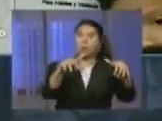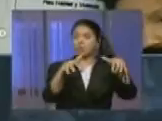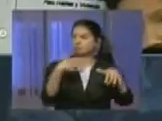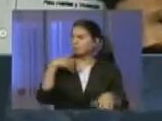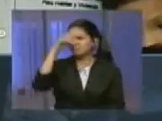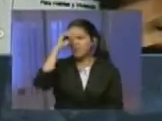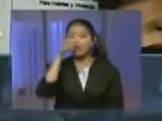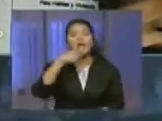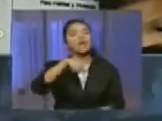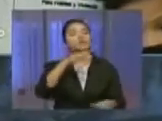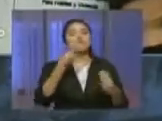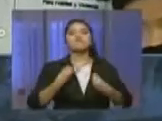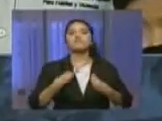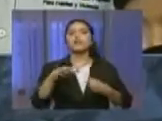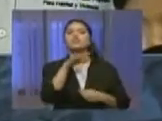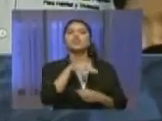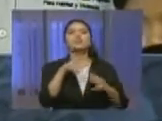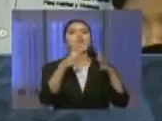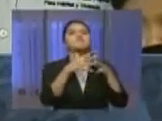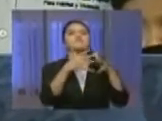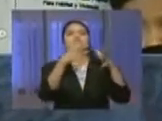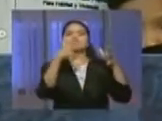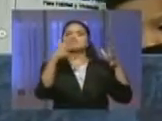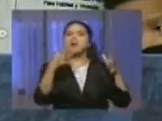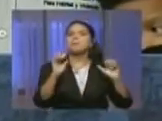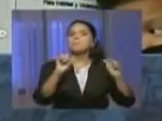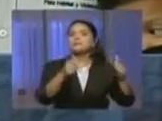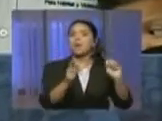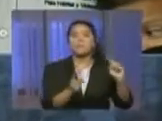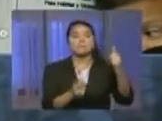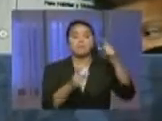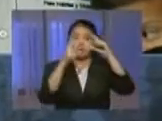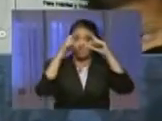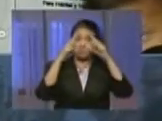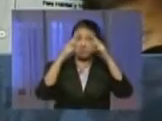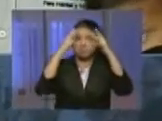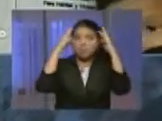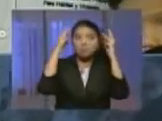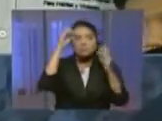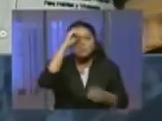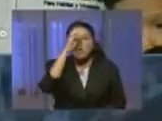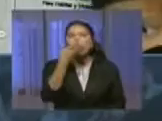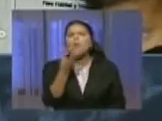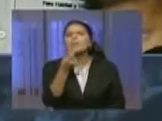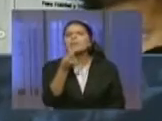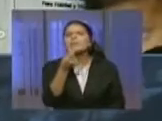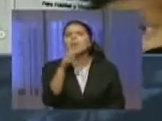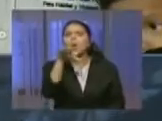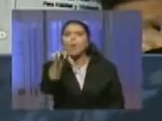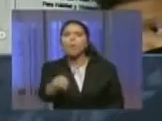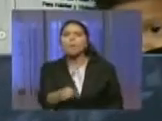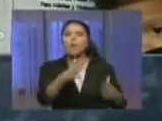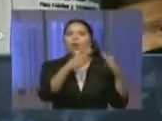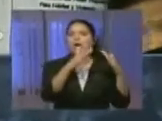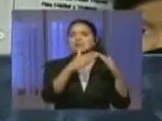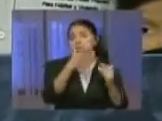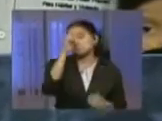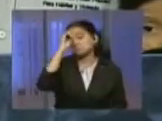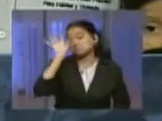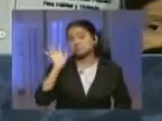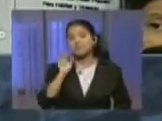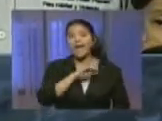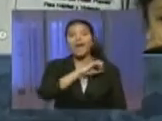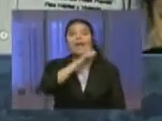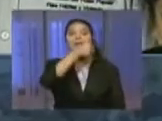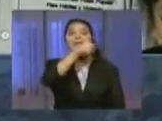viven en mansiones Empezando por Ramos alu que vive en una mansión que nadie sabe con Qué plata se la compró el jefe de